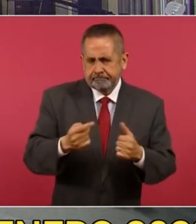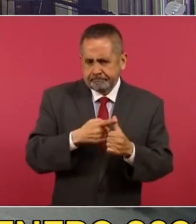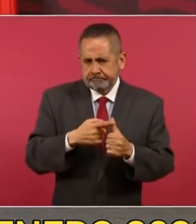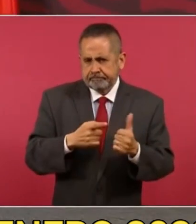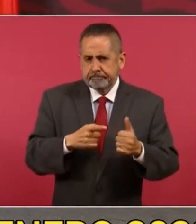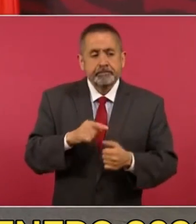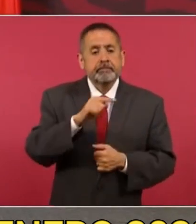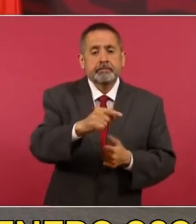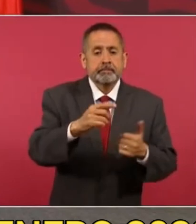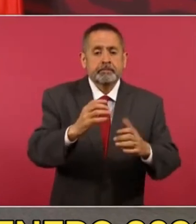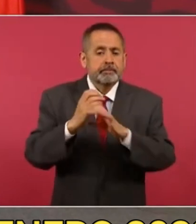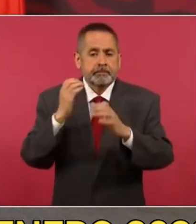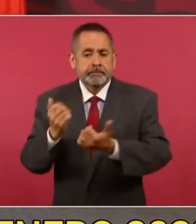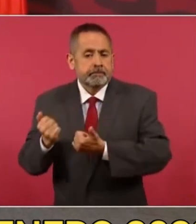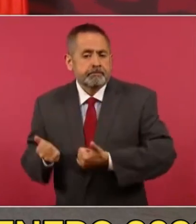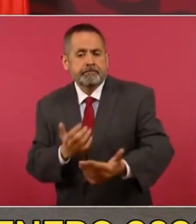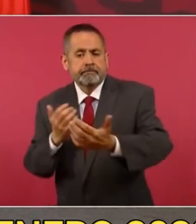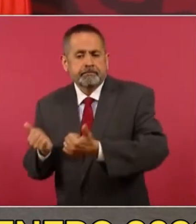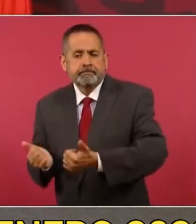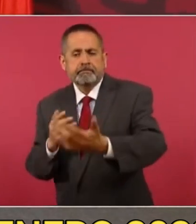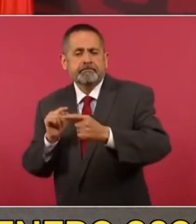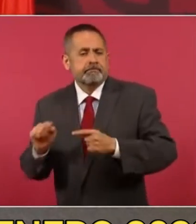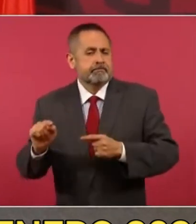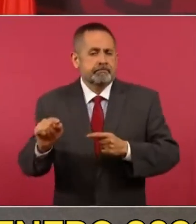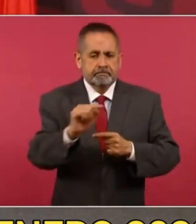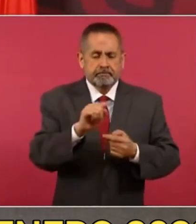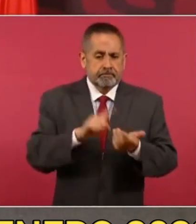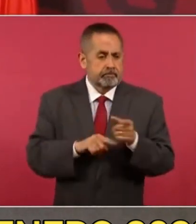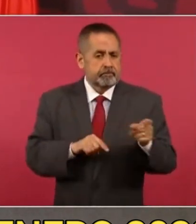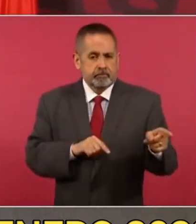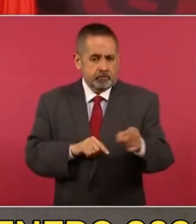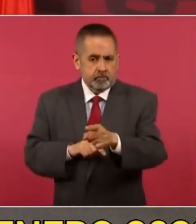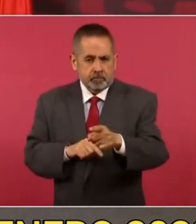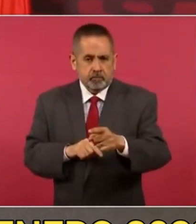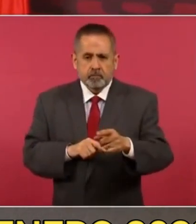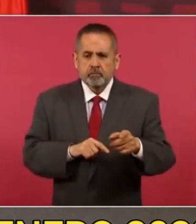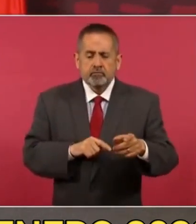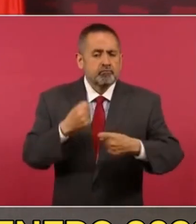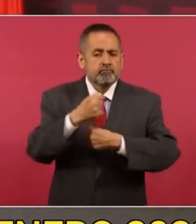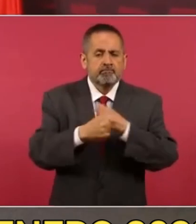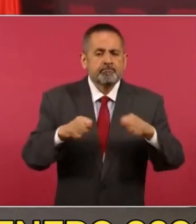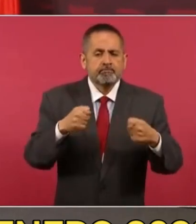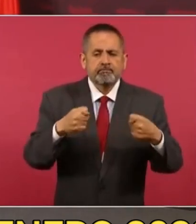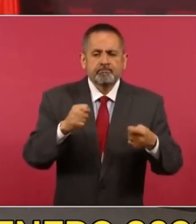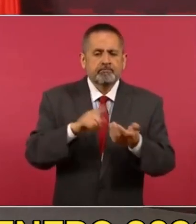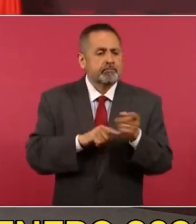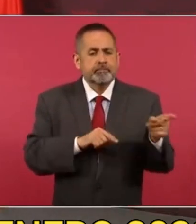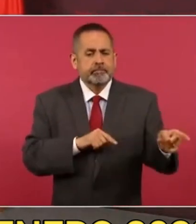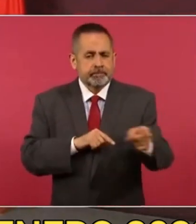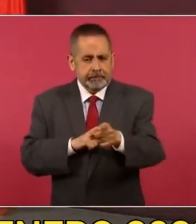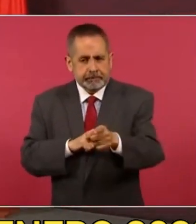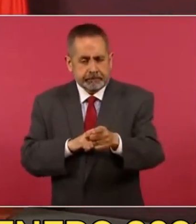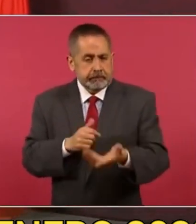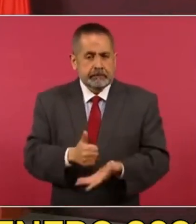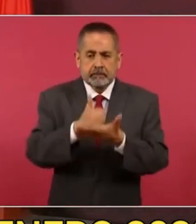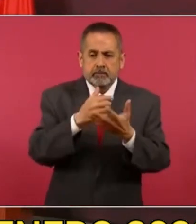a los distribuidores, comerciantes, las tiendas que más están